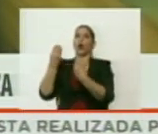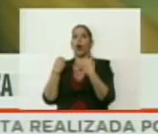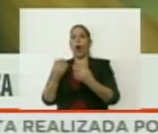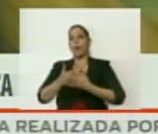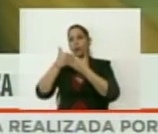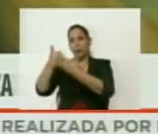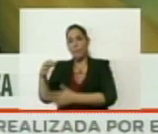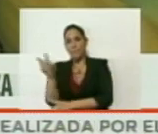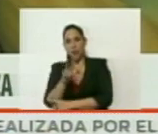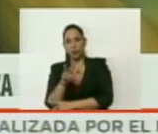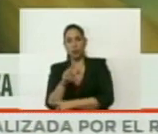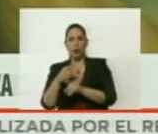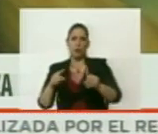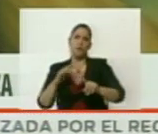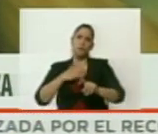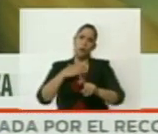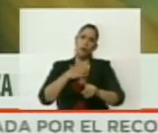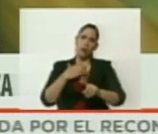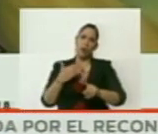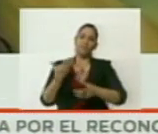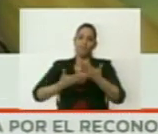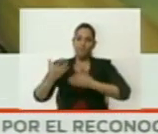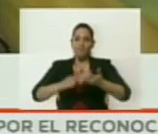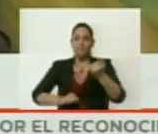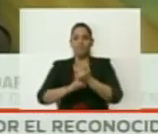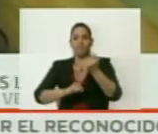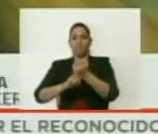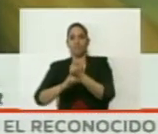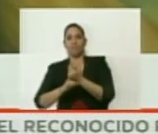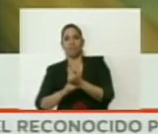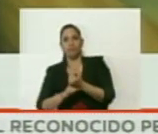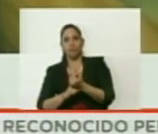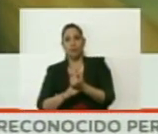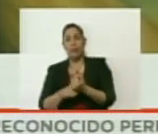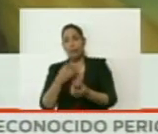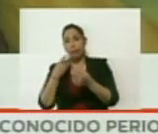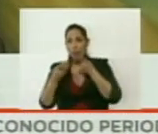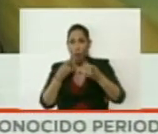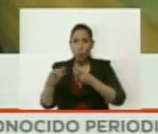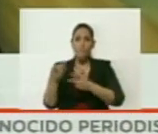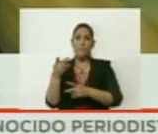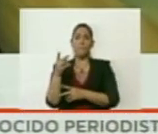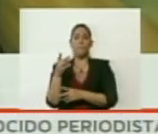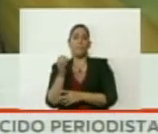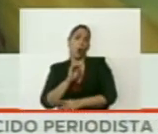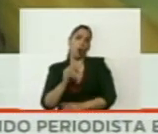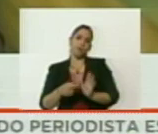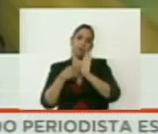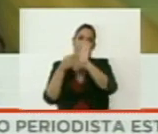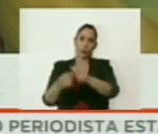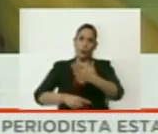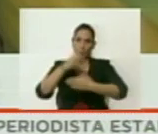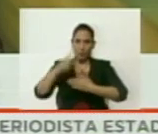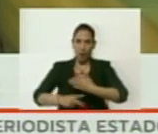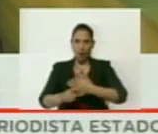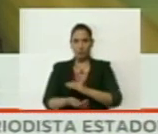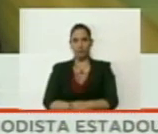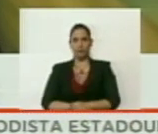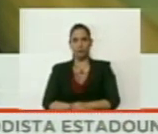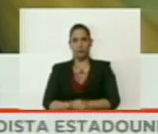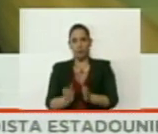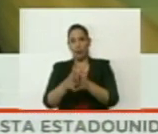a Venezuela, cómo podían colaborar con el diálogo político, y les presentaron un plan, un